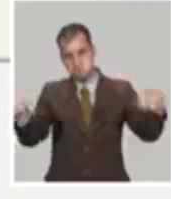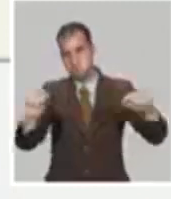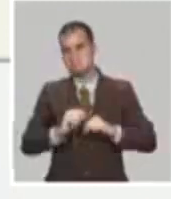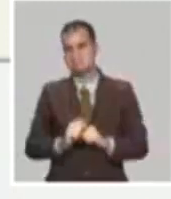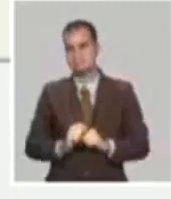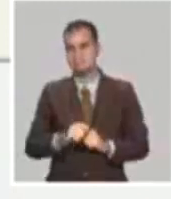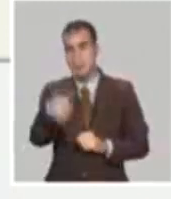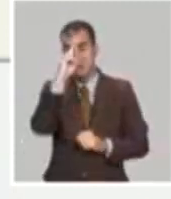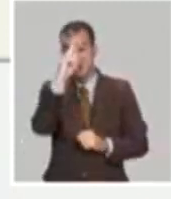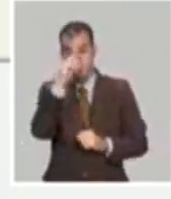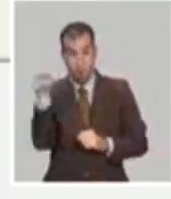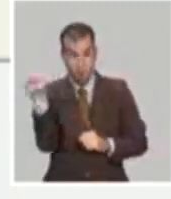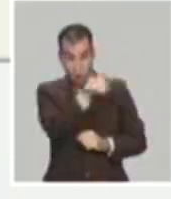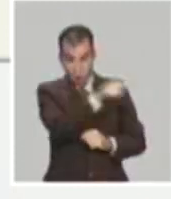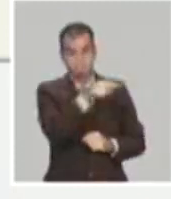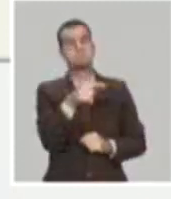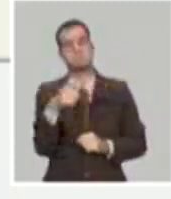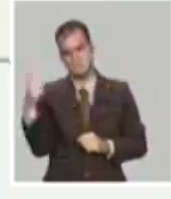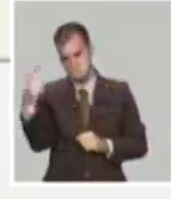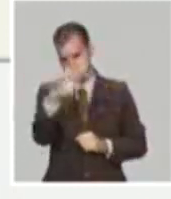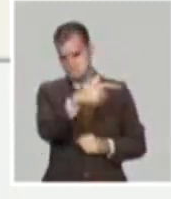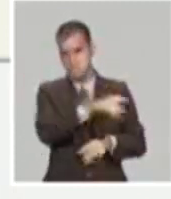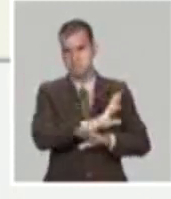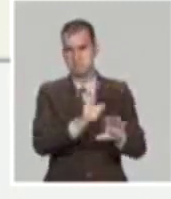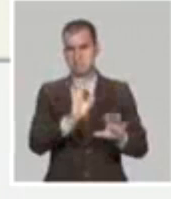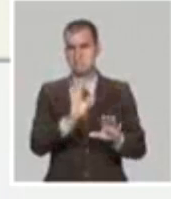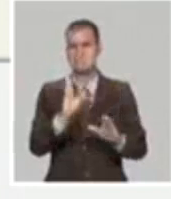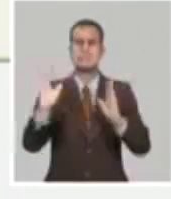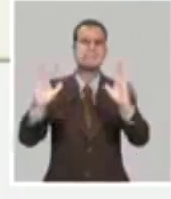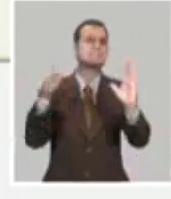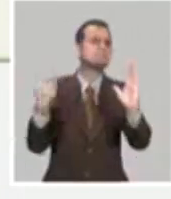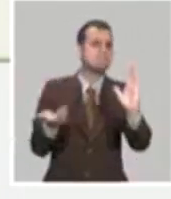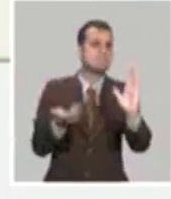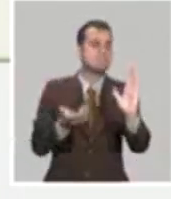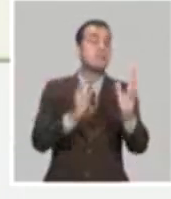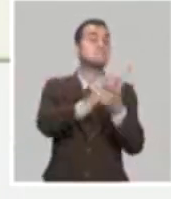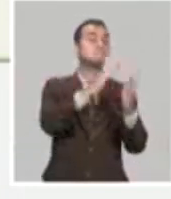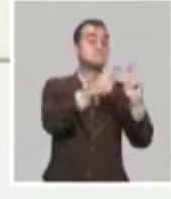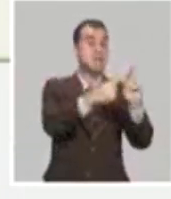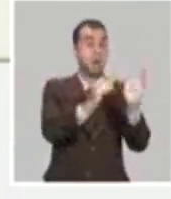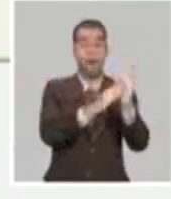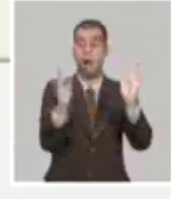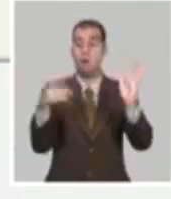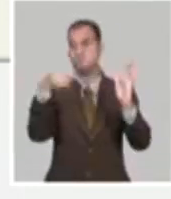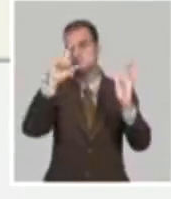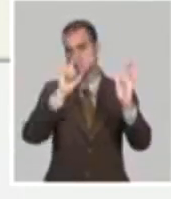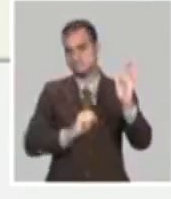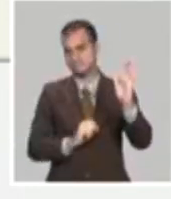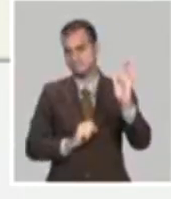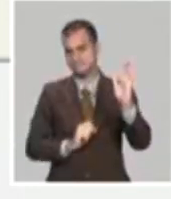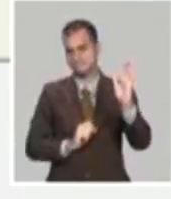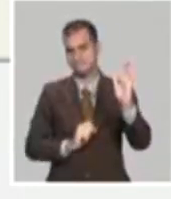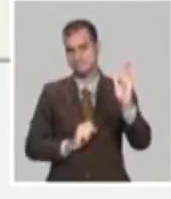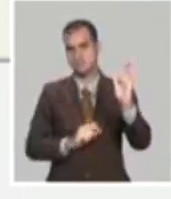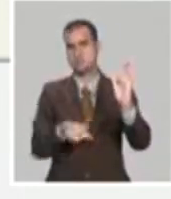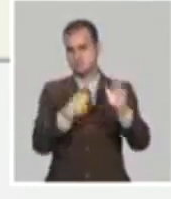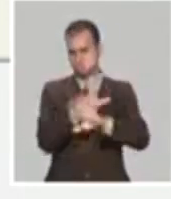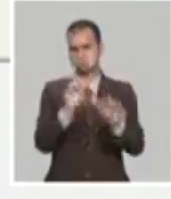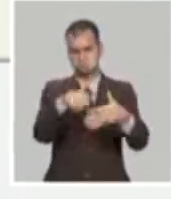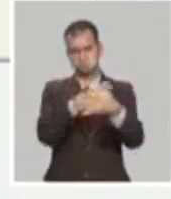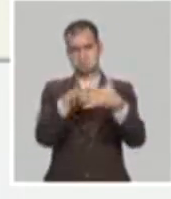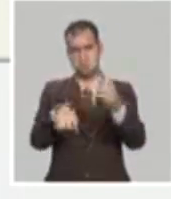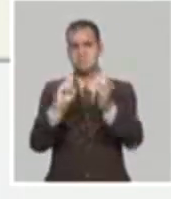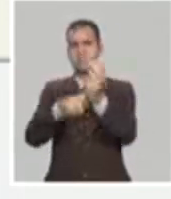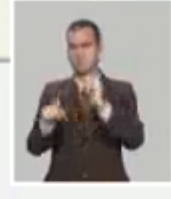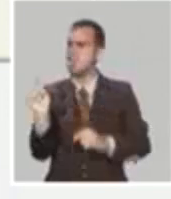ese proceso lo vamos a hacer entre mayo y junio. Ya se está organizando en todos los territorios, ya está levantado el